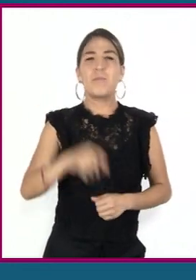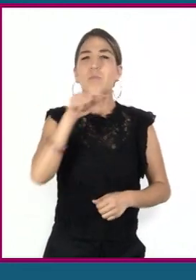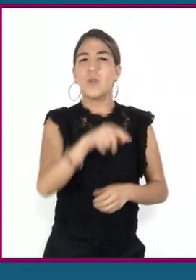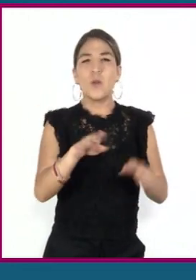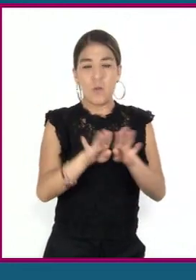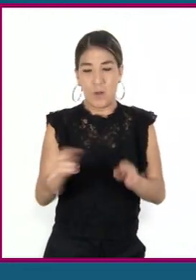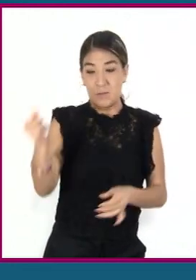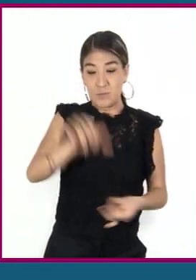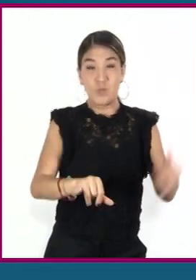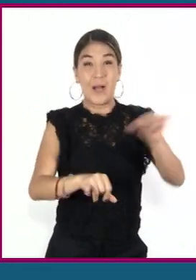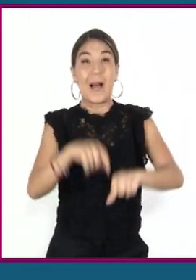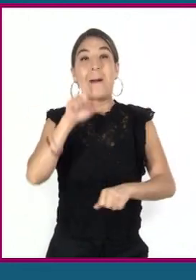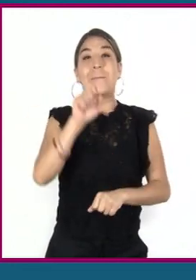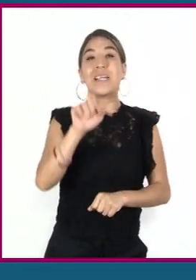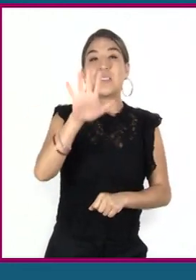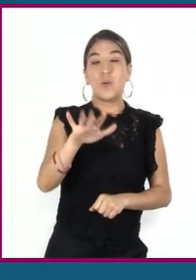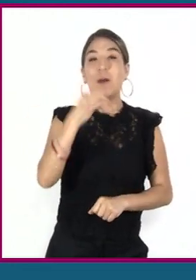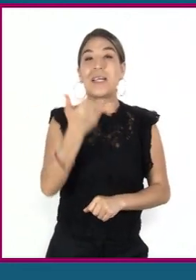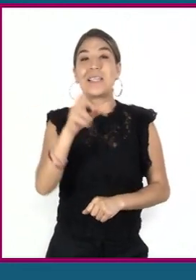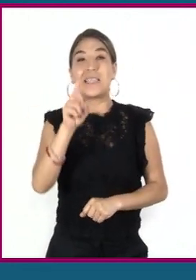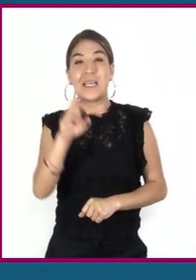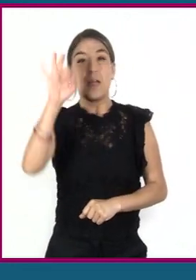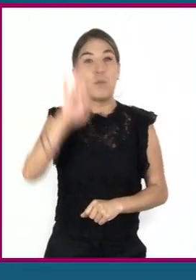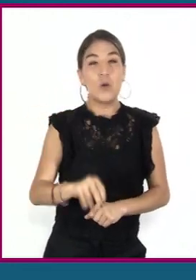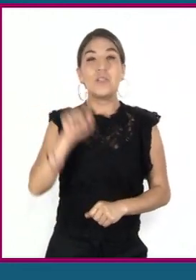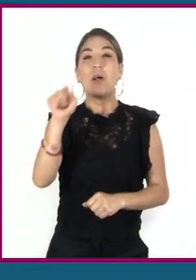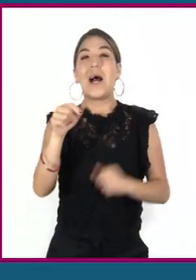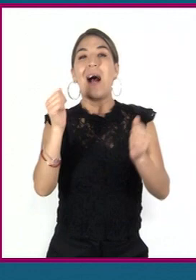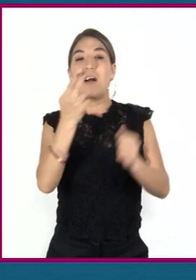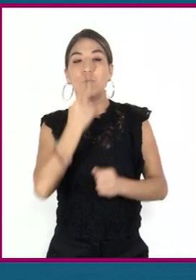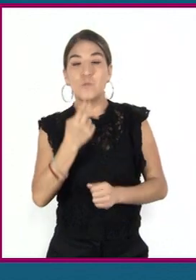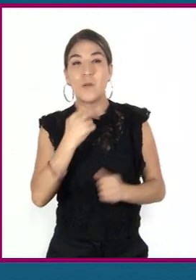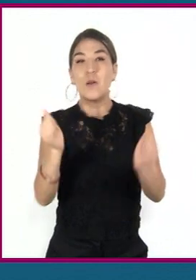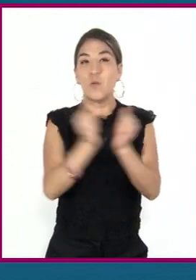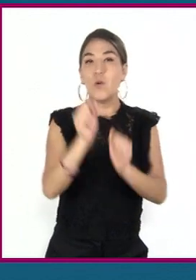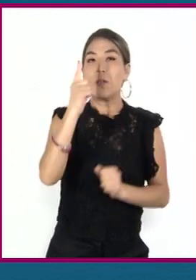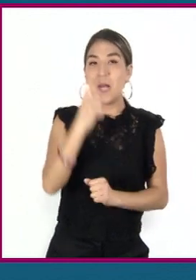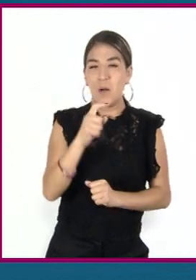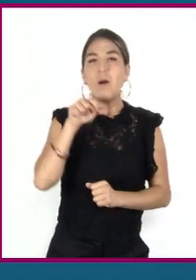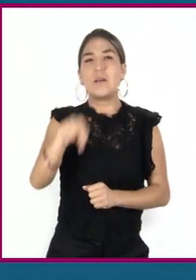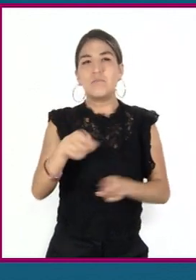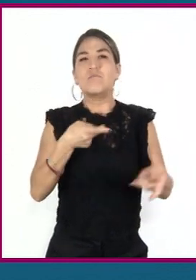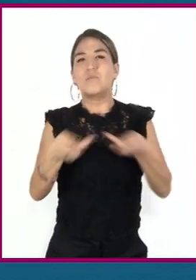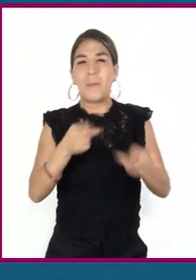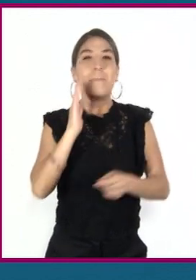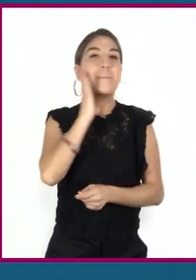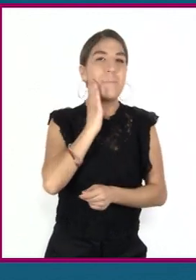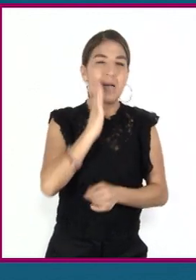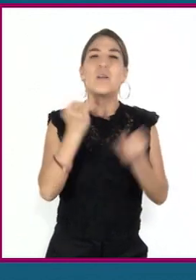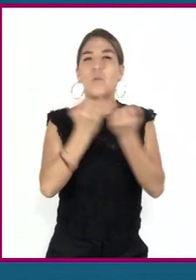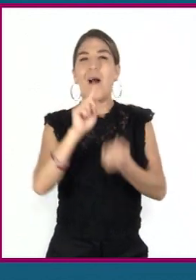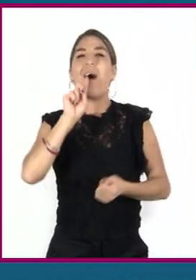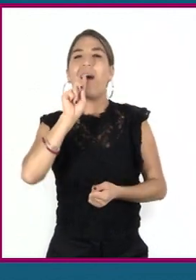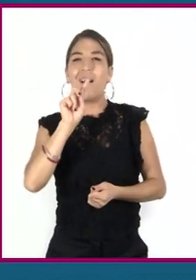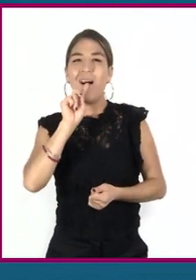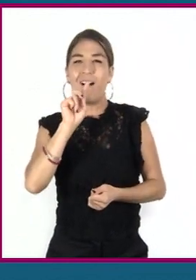entre 25 y 30% de azúcar en agua es la recomendada para elaborar manzanas y guayabas en